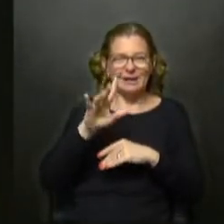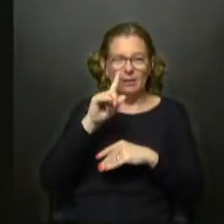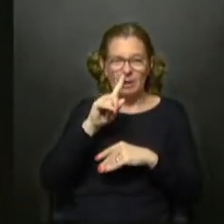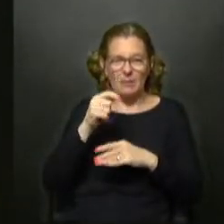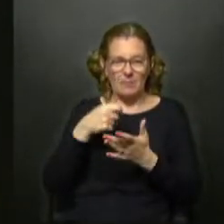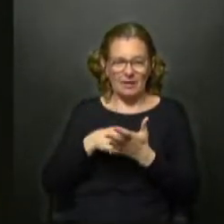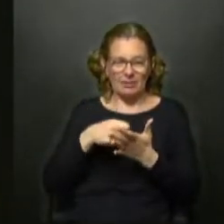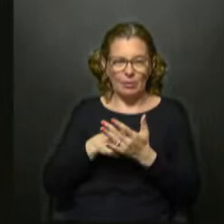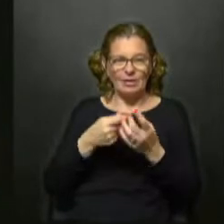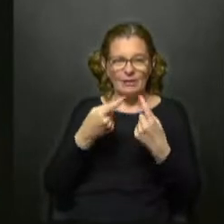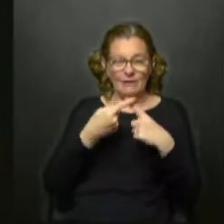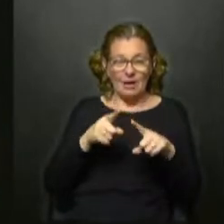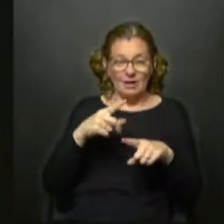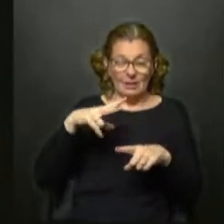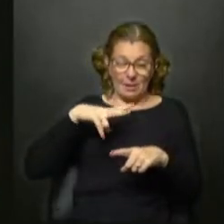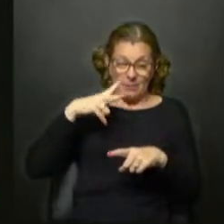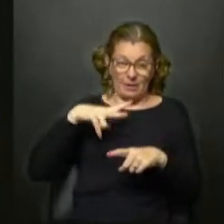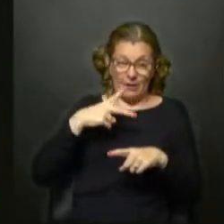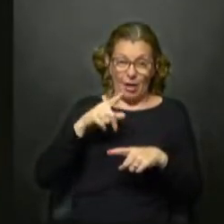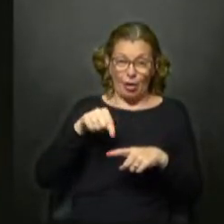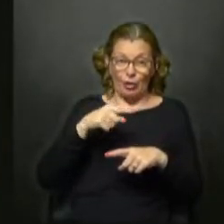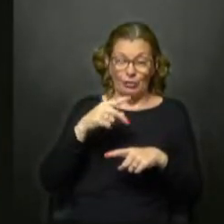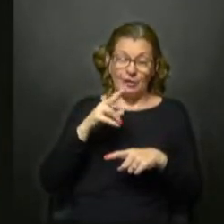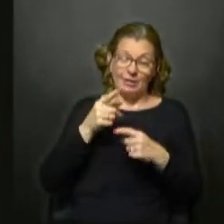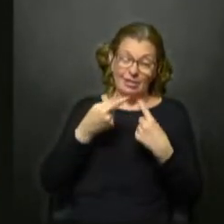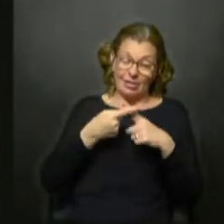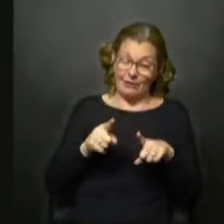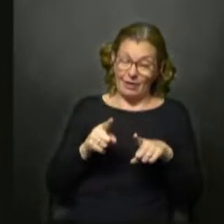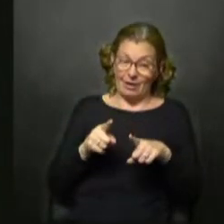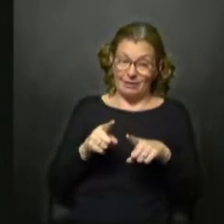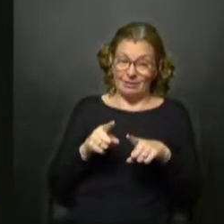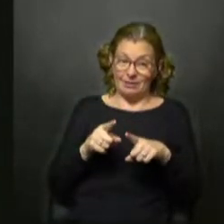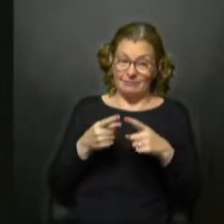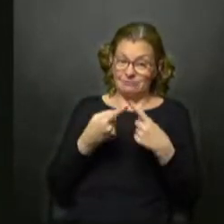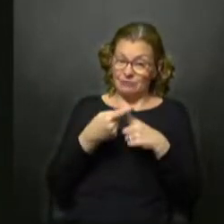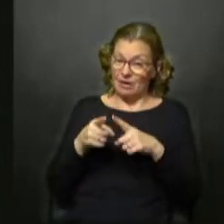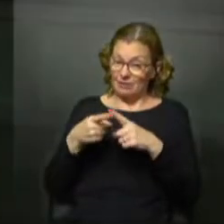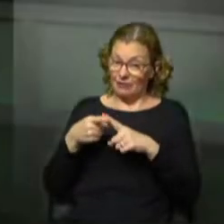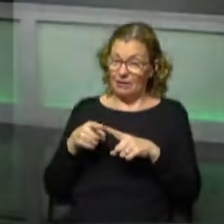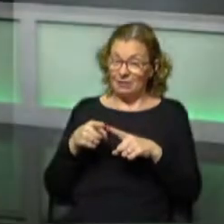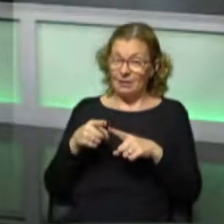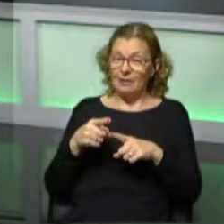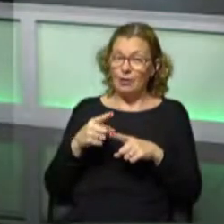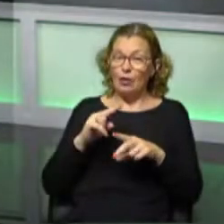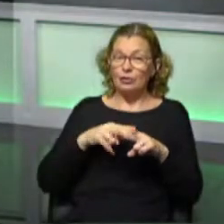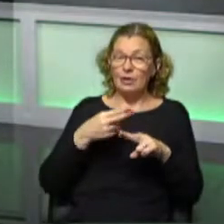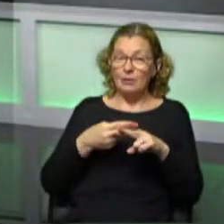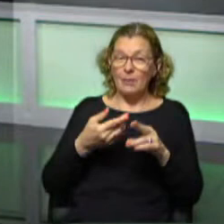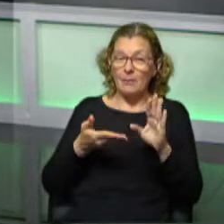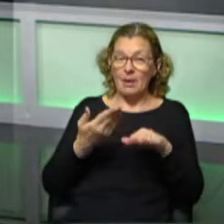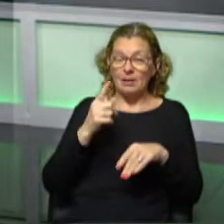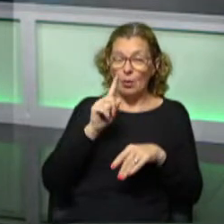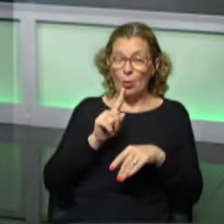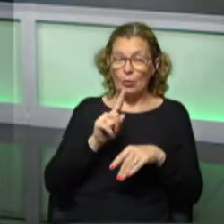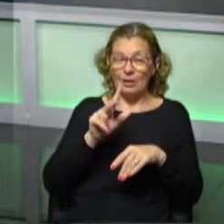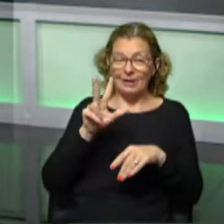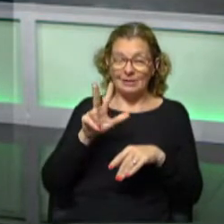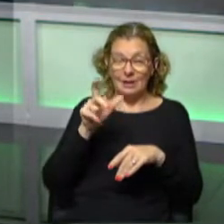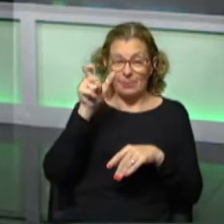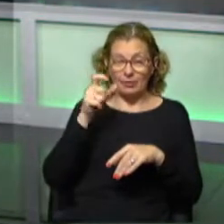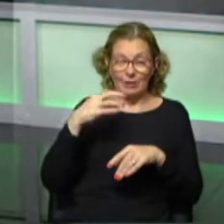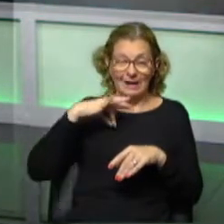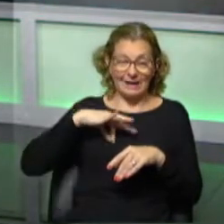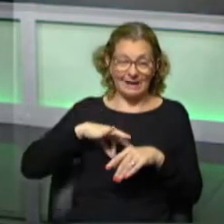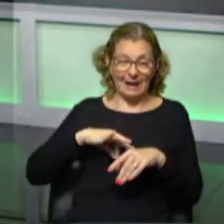líquidos distintos el caso del sector privado donde las realidades son bastante más heterogéneas y de vuelta tenemos más de uno de cada tres que tiene